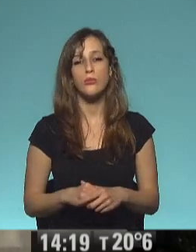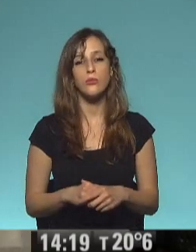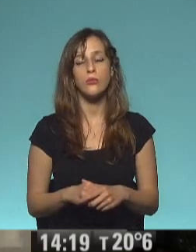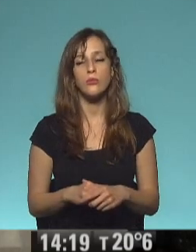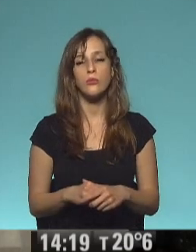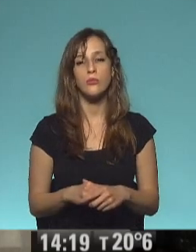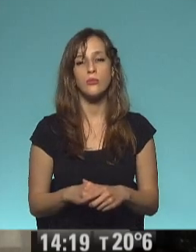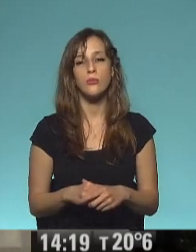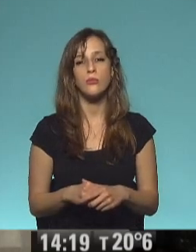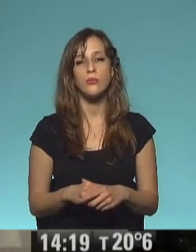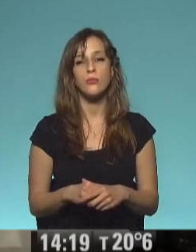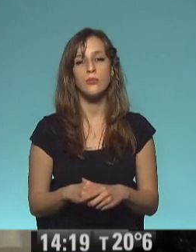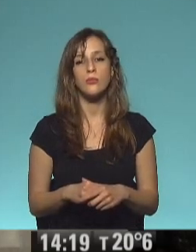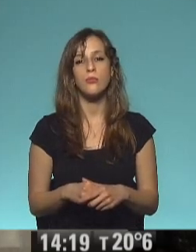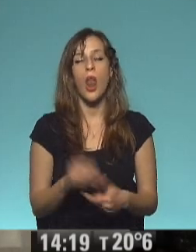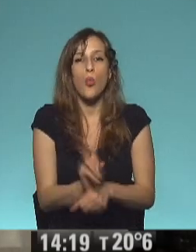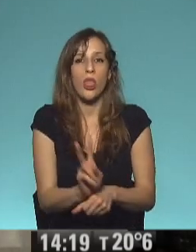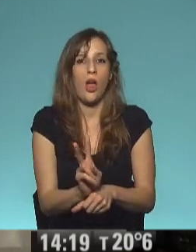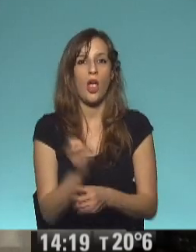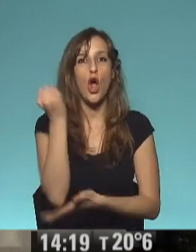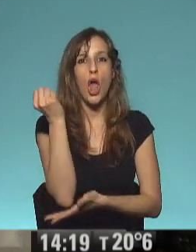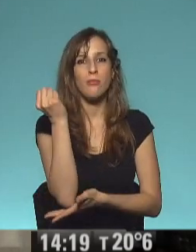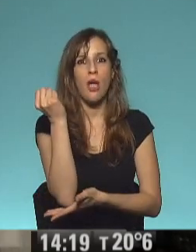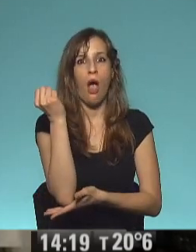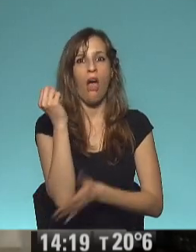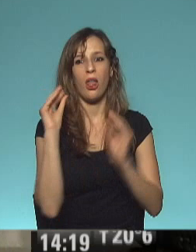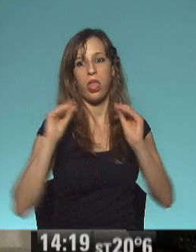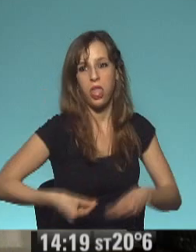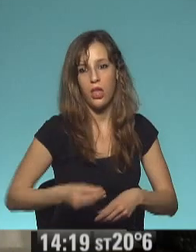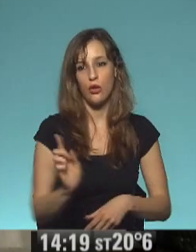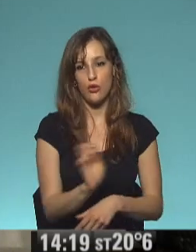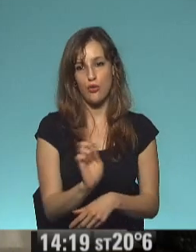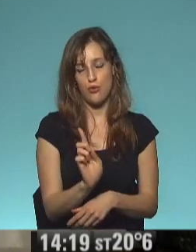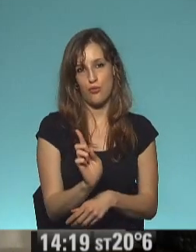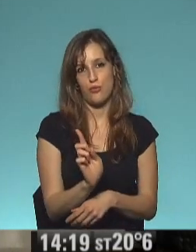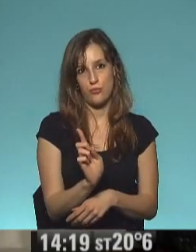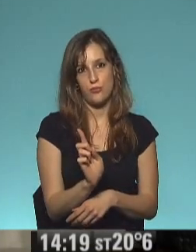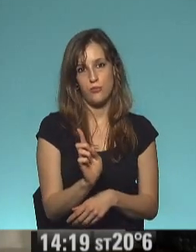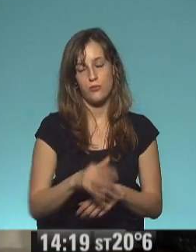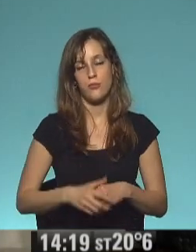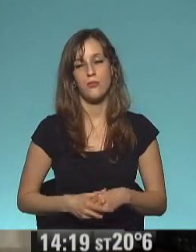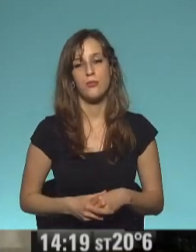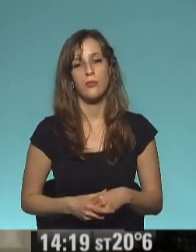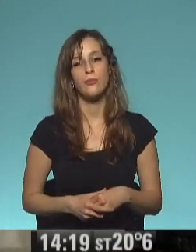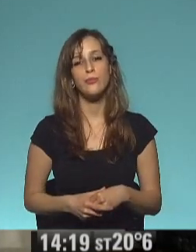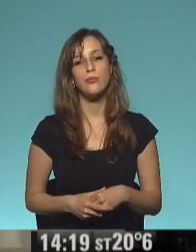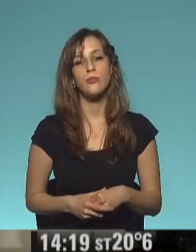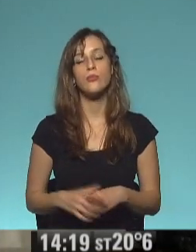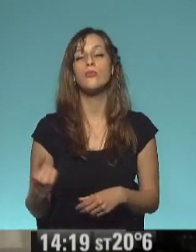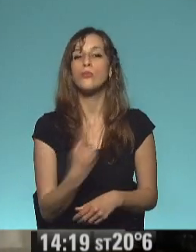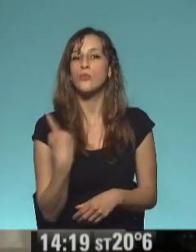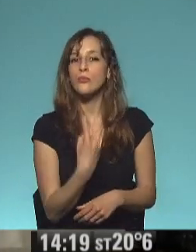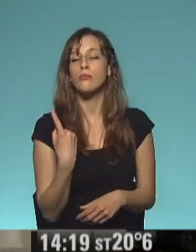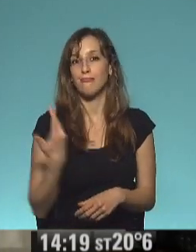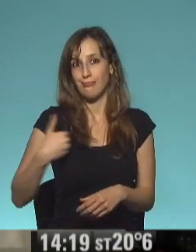que la economía se derrumbe como se derrumbó en muchos lugares del mundo y que con ello se derrumbe el empleo. Somos uno de los 5